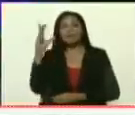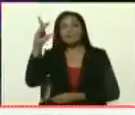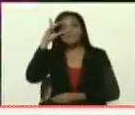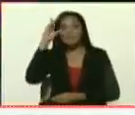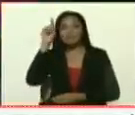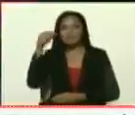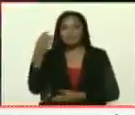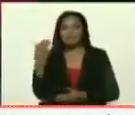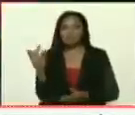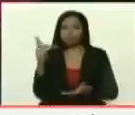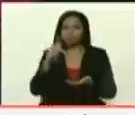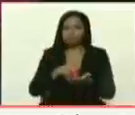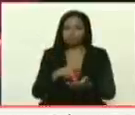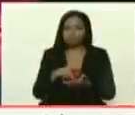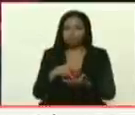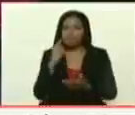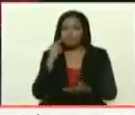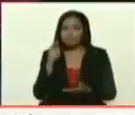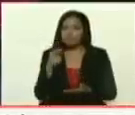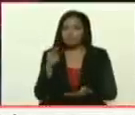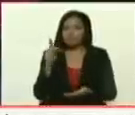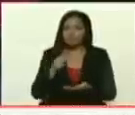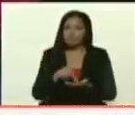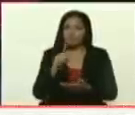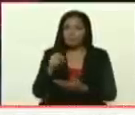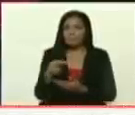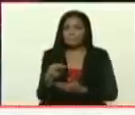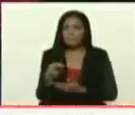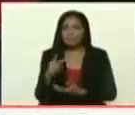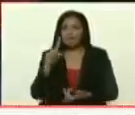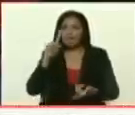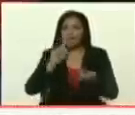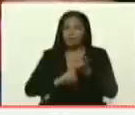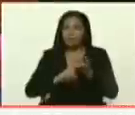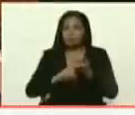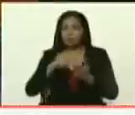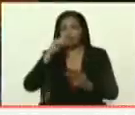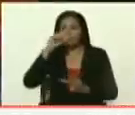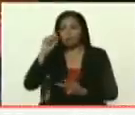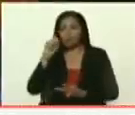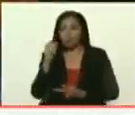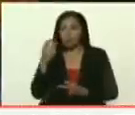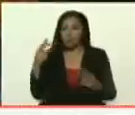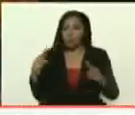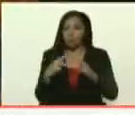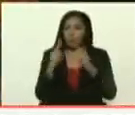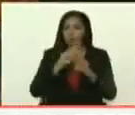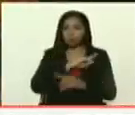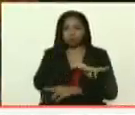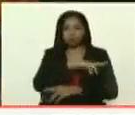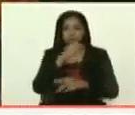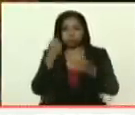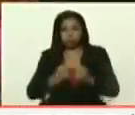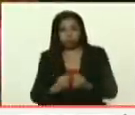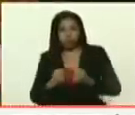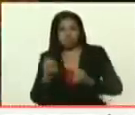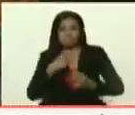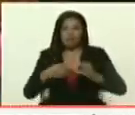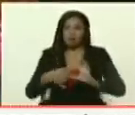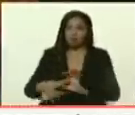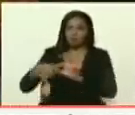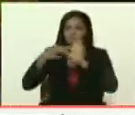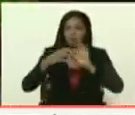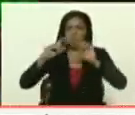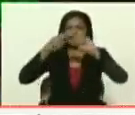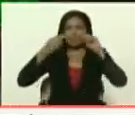República, Delcy Rodríguez. Estuvo también presente la primera combatiente, Silvia Flores. Un encuentro para el fortalecimiento de las relaciones de